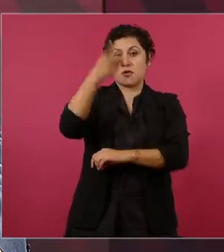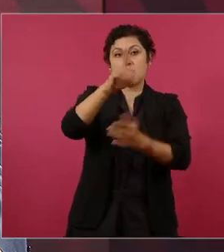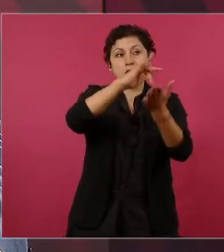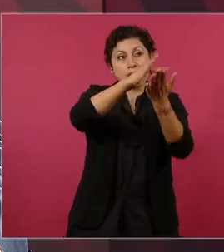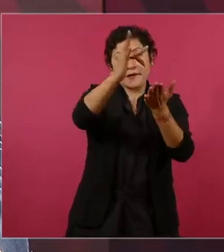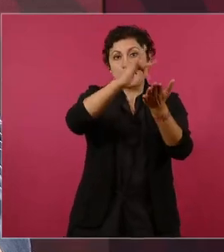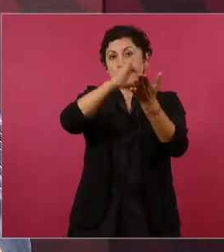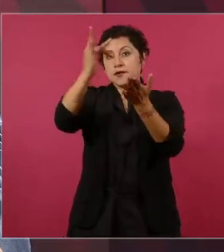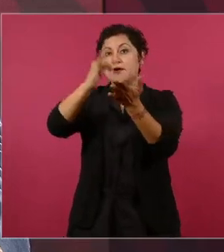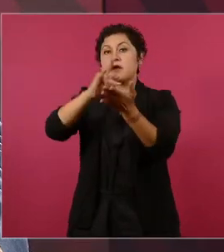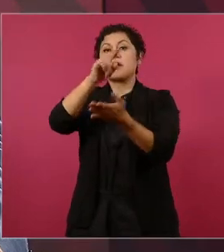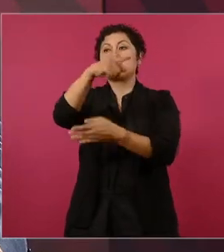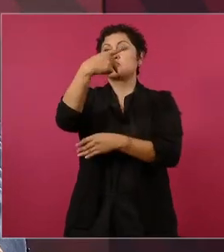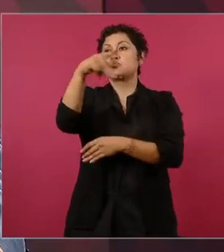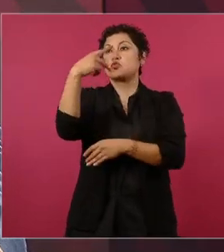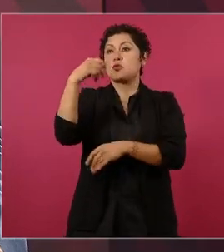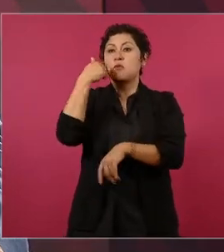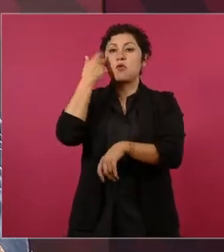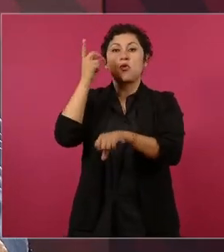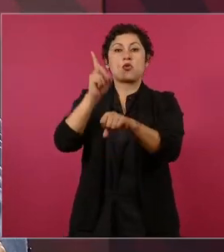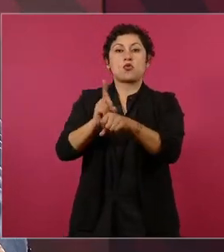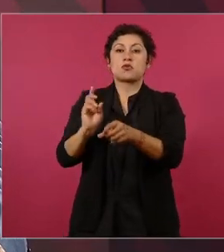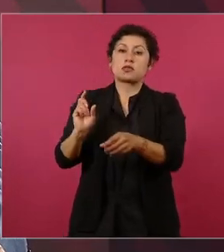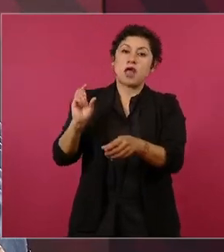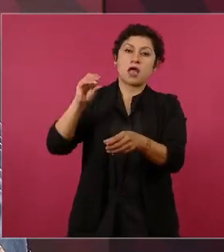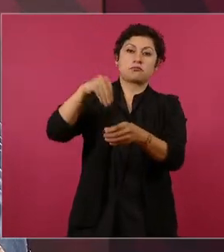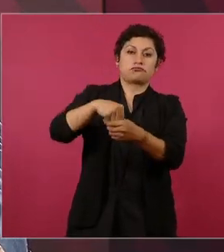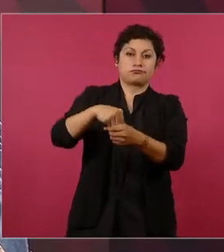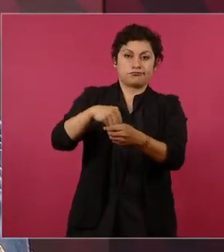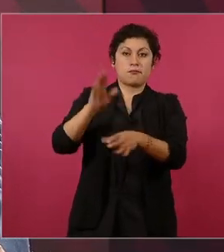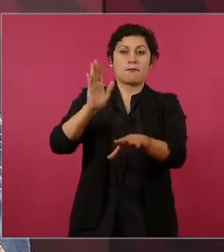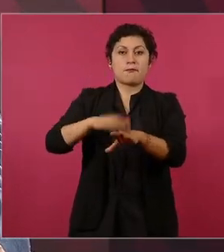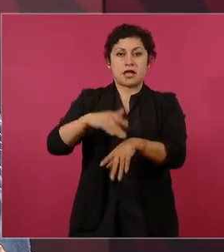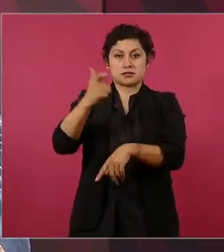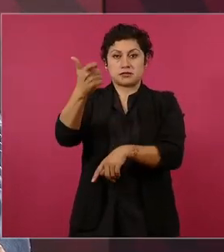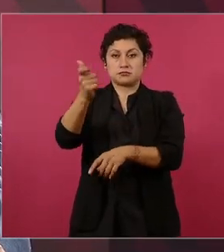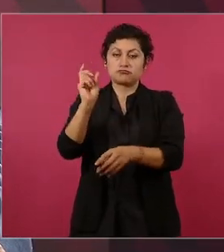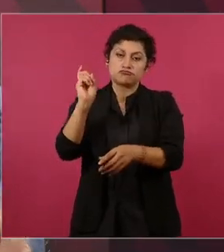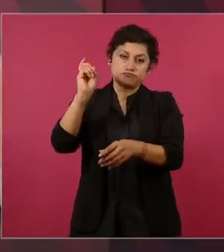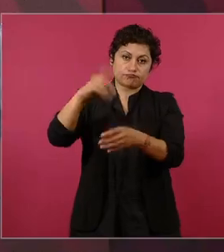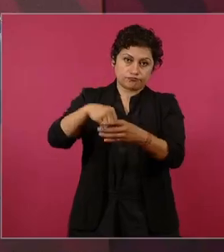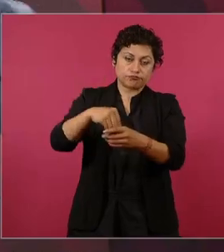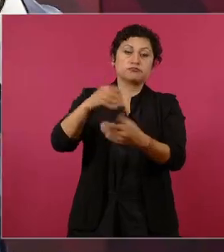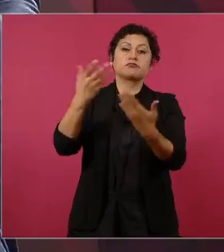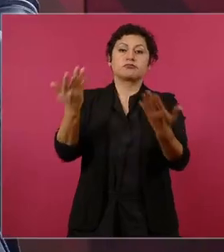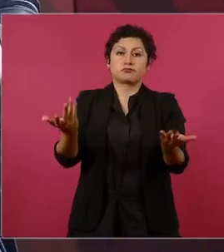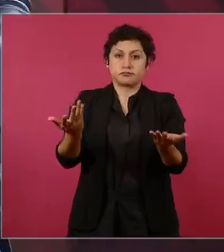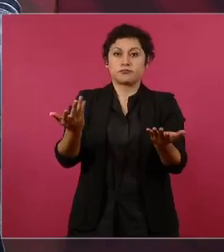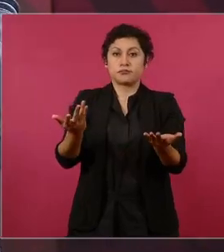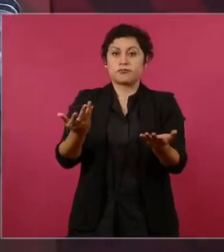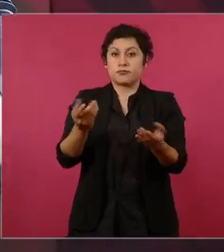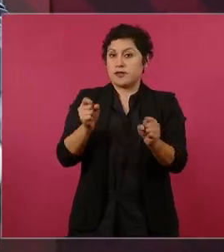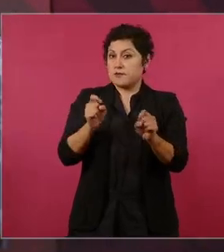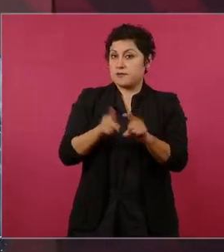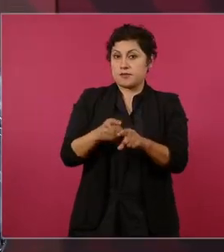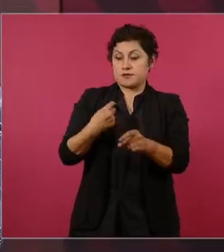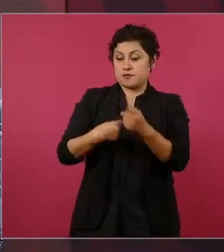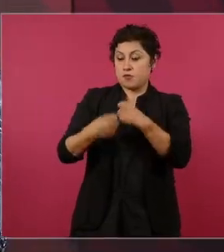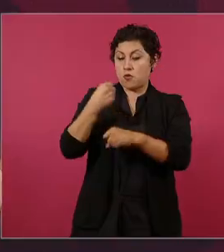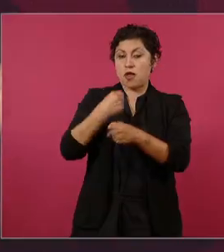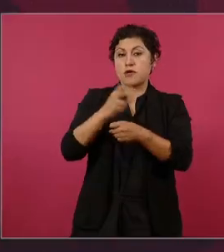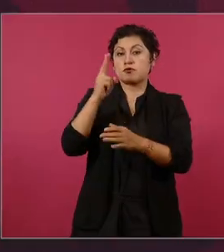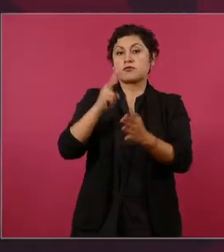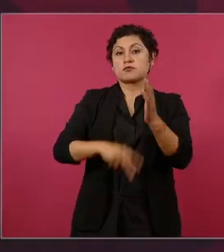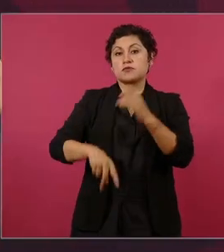pero de todas formas, esto también lo hicieron en el 2020, lo hicimos conjunto,